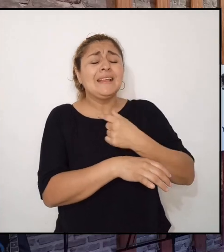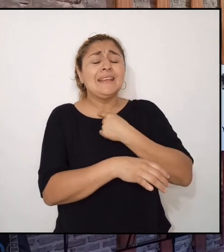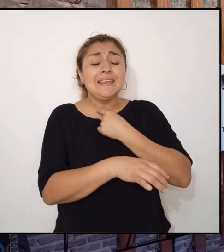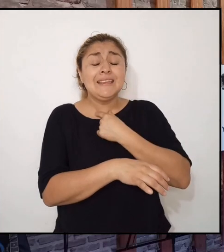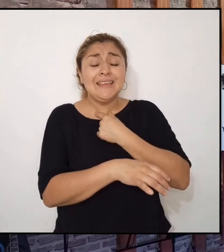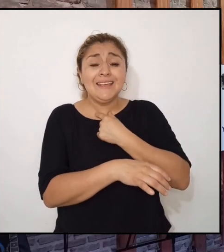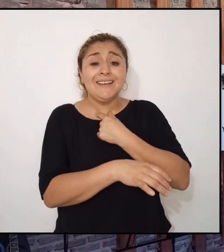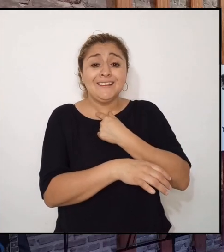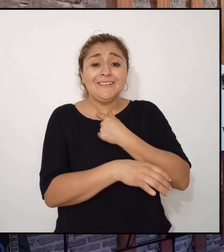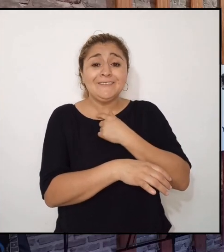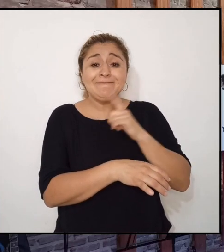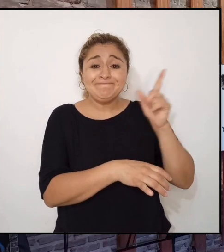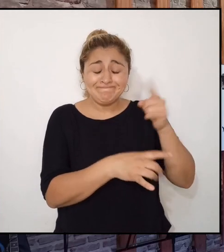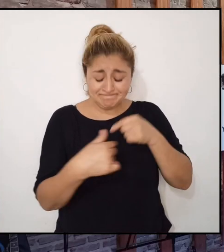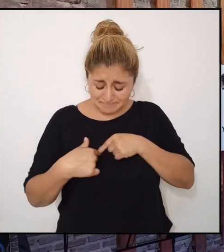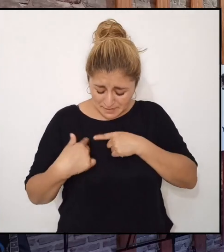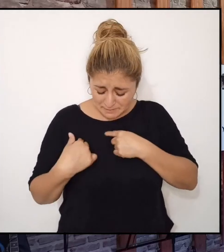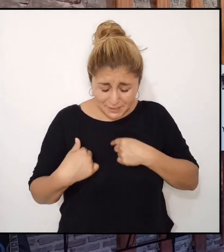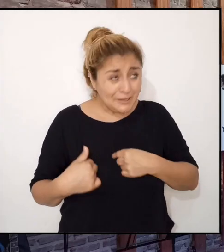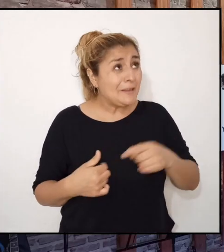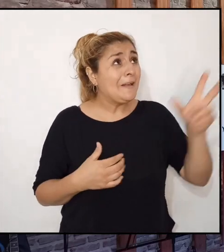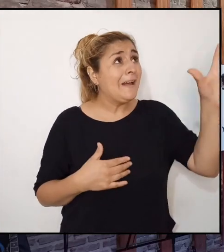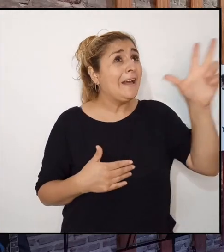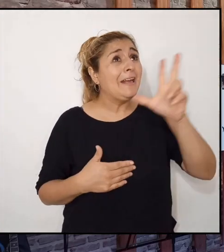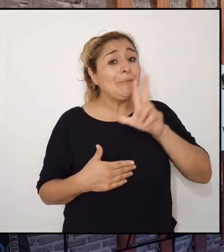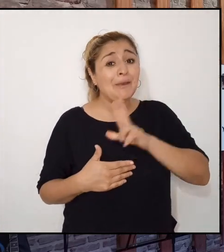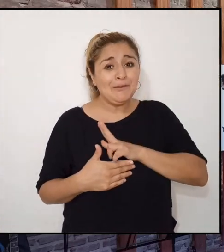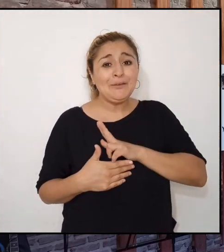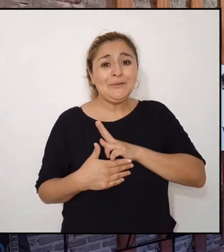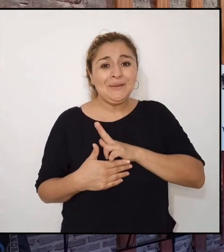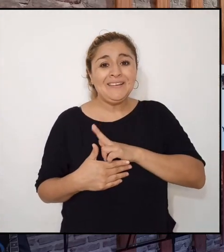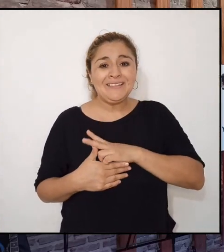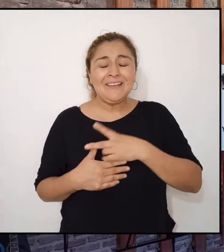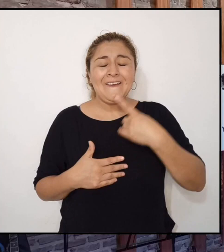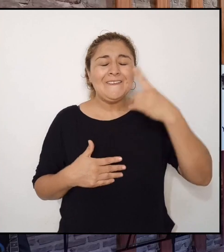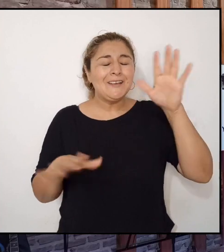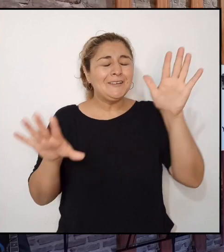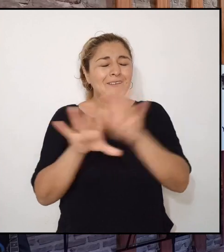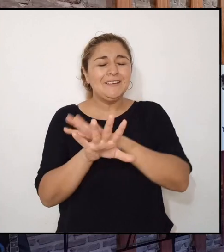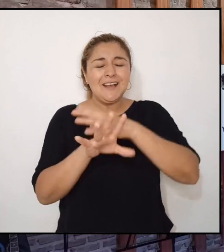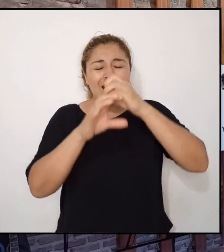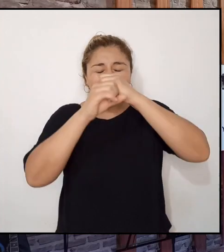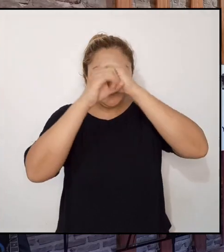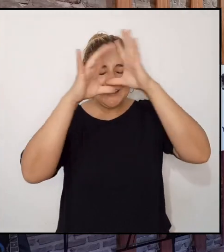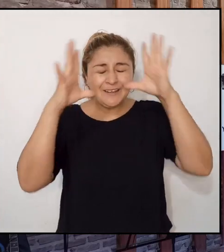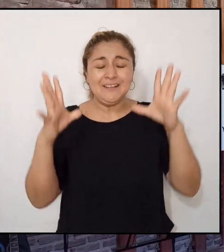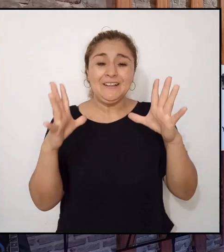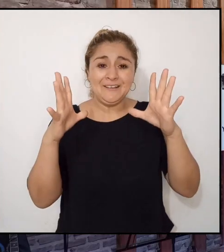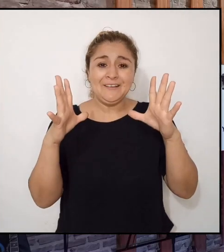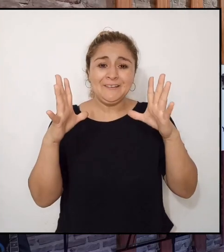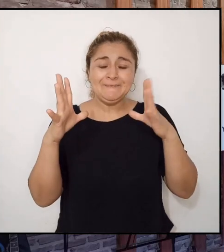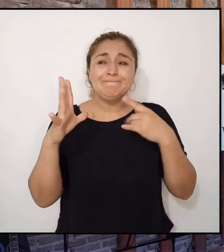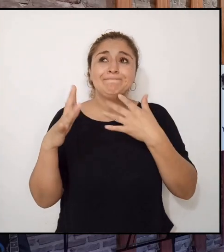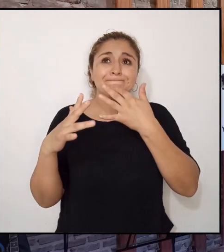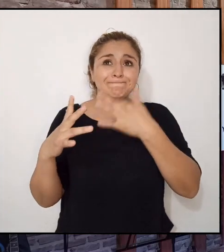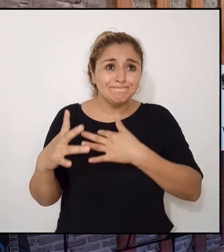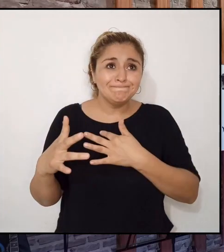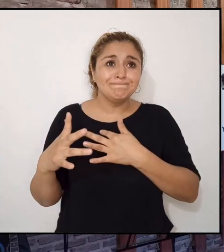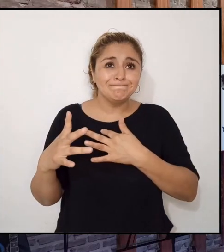entendí que todo lo que nos acontece acá es pasajero, es